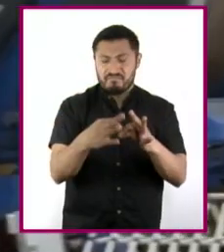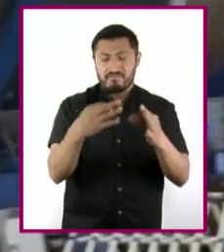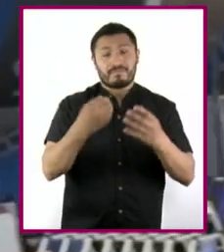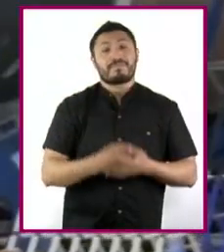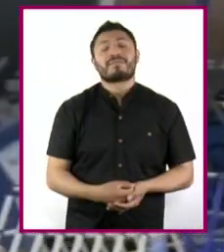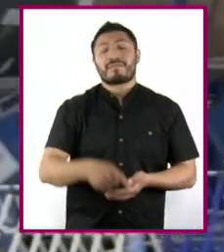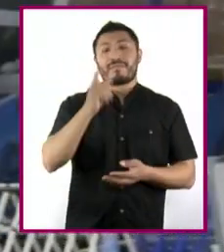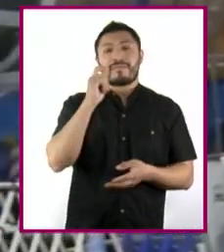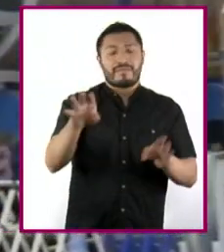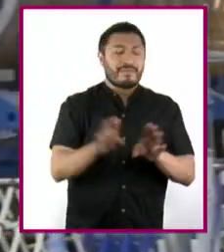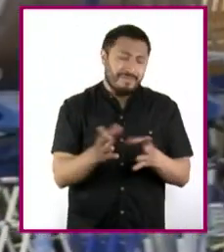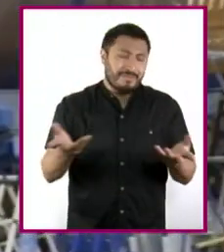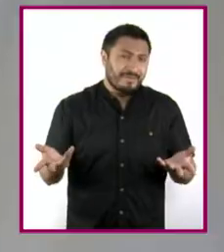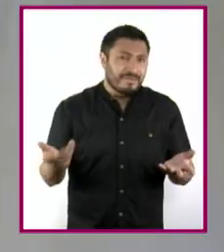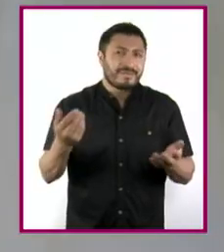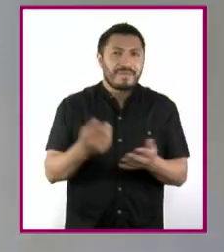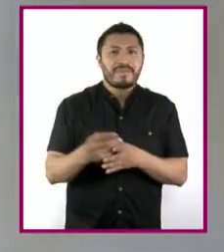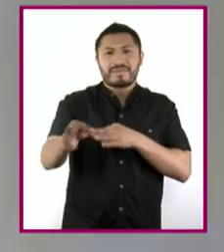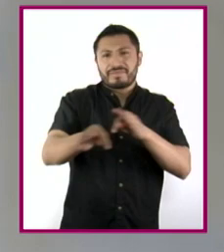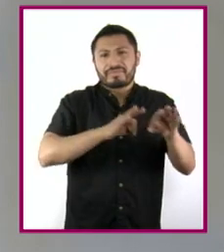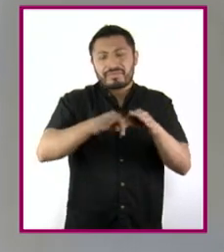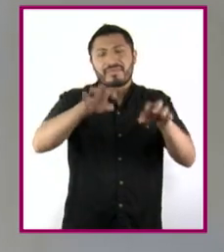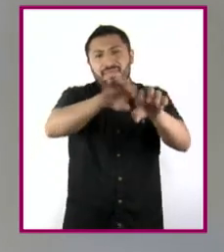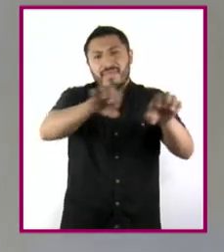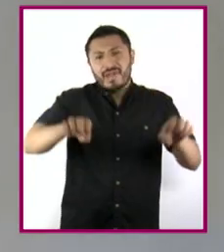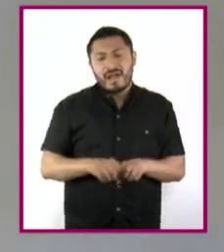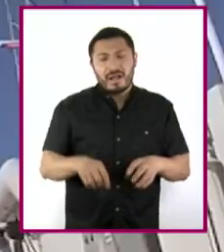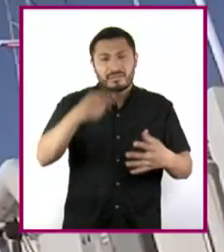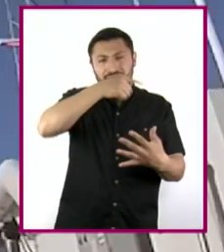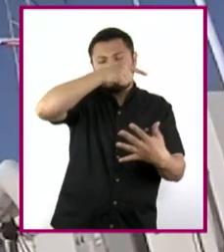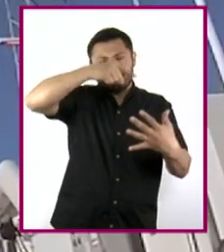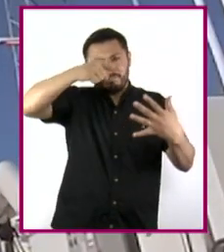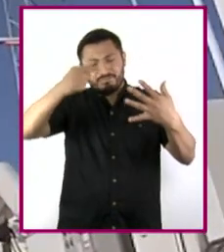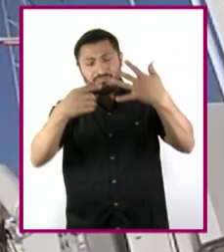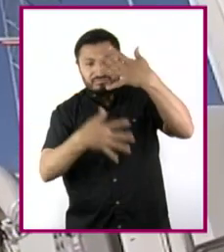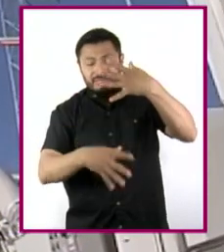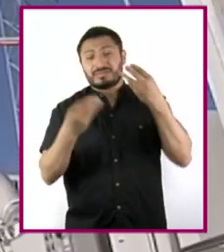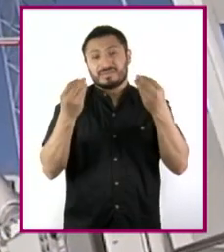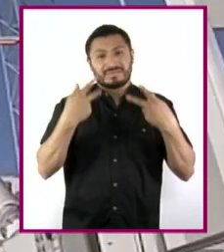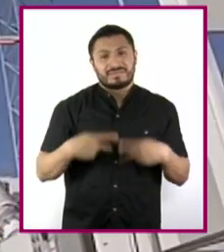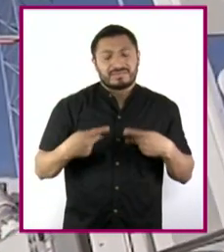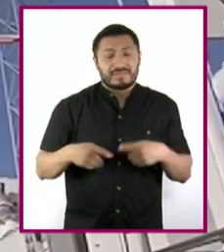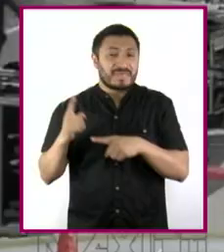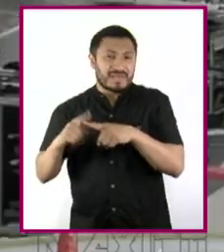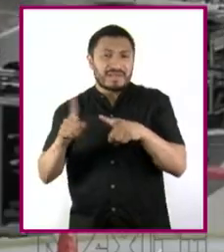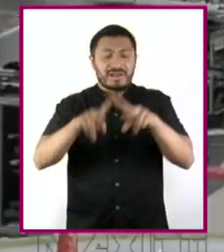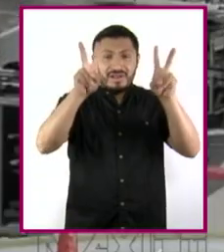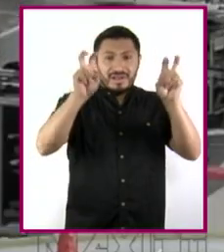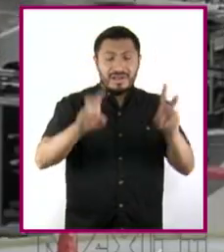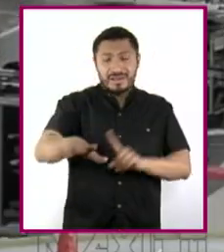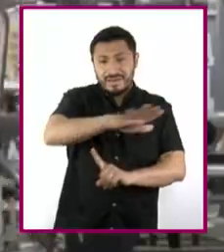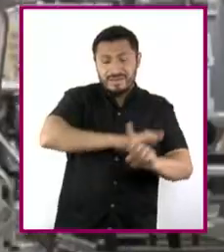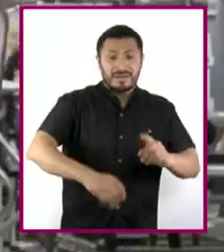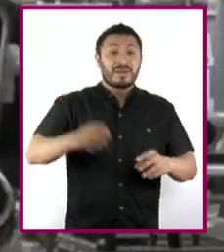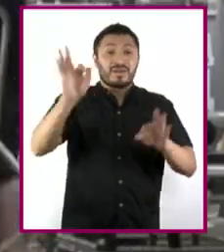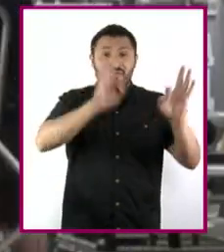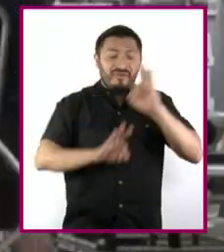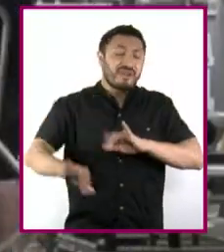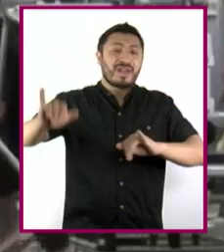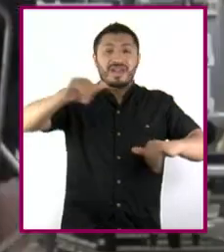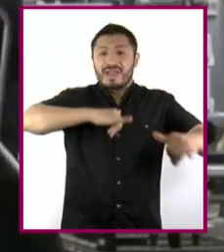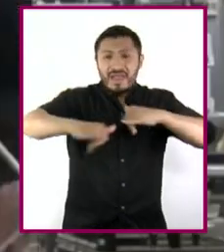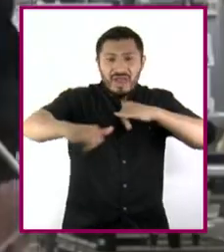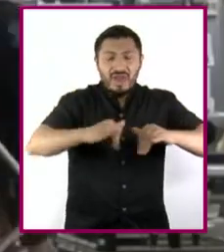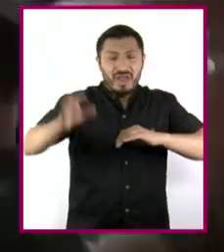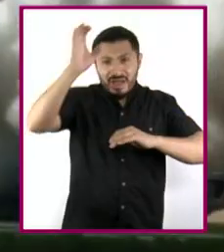lo que lleva naturalmente a trabajar en equipos multidisciplinarios en diversas áreas como la física, la geografía,